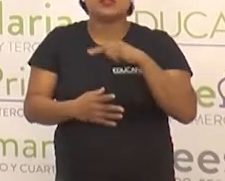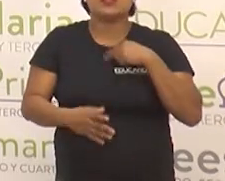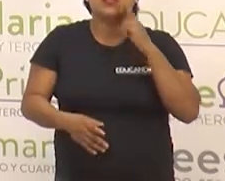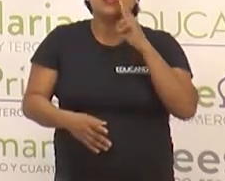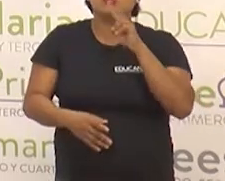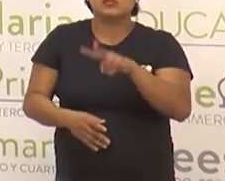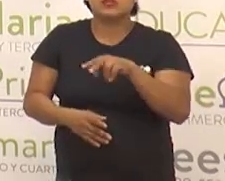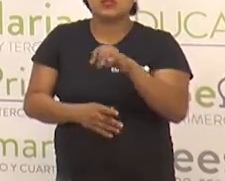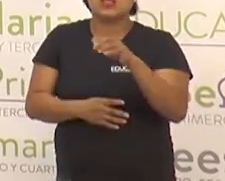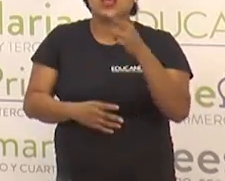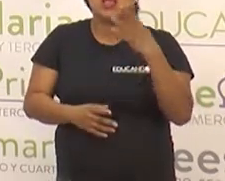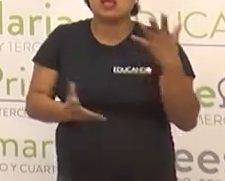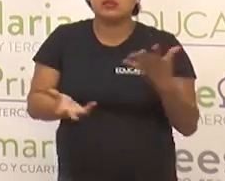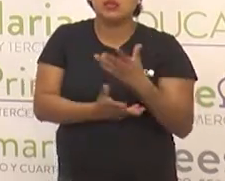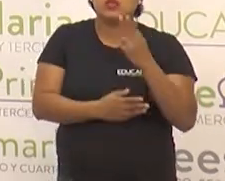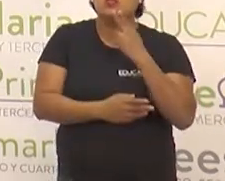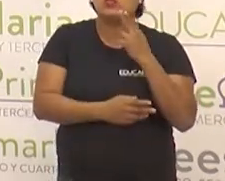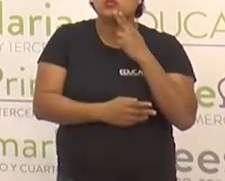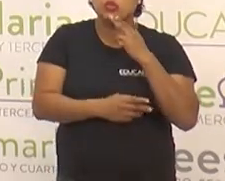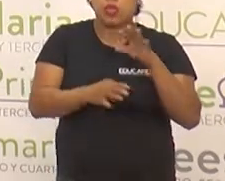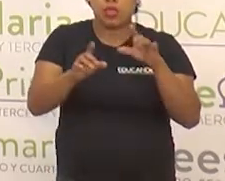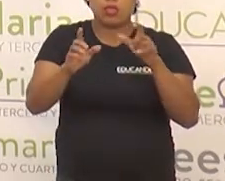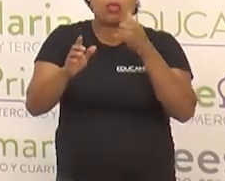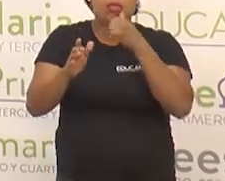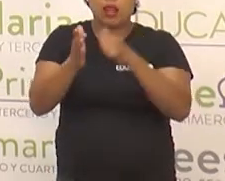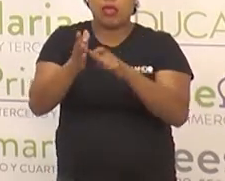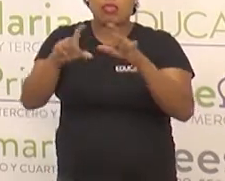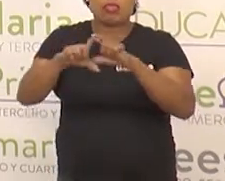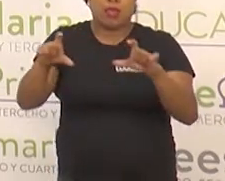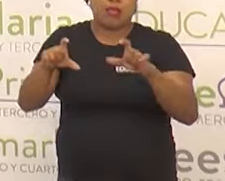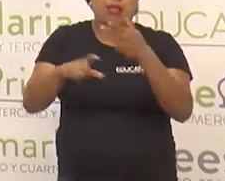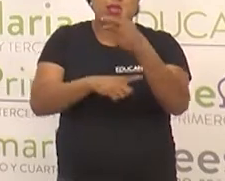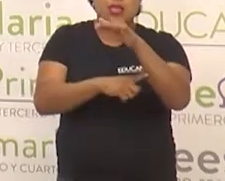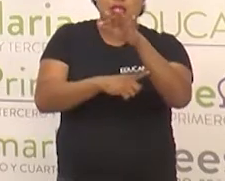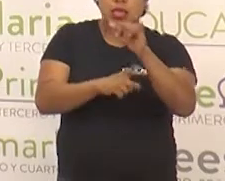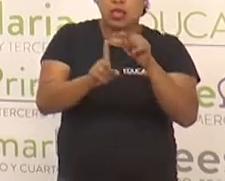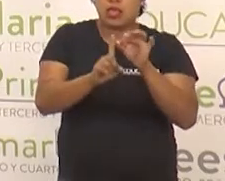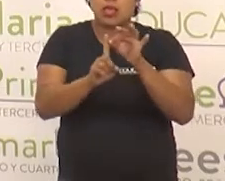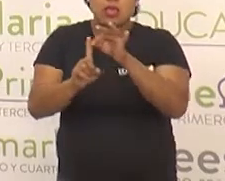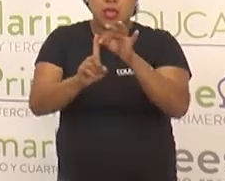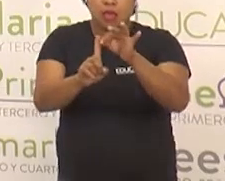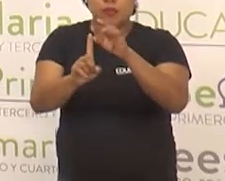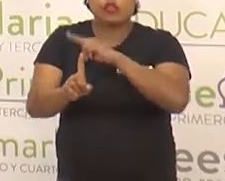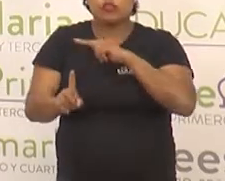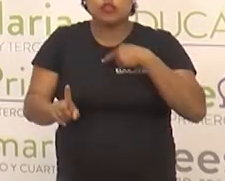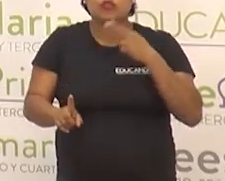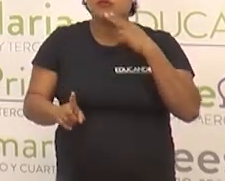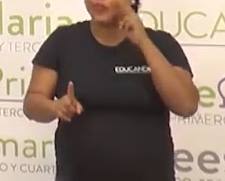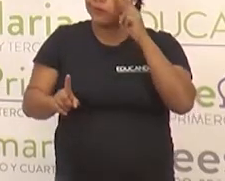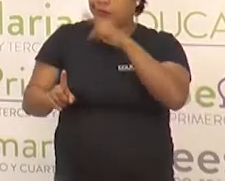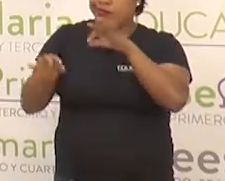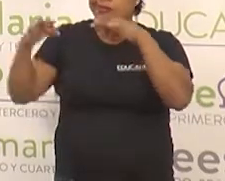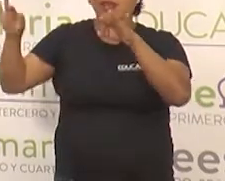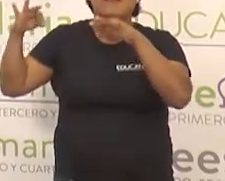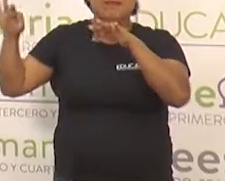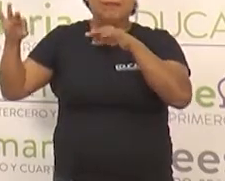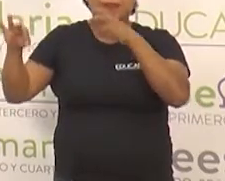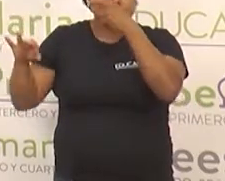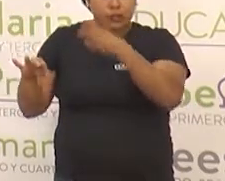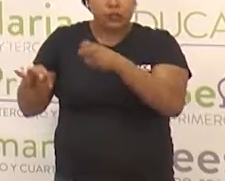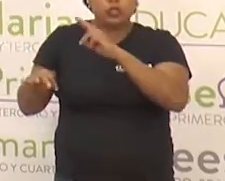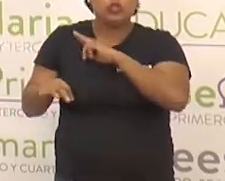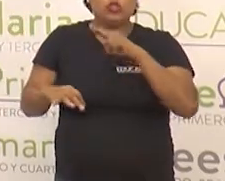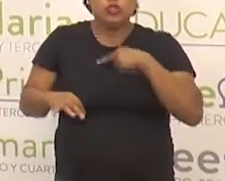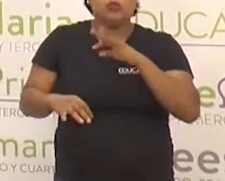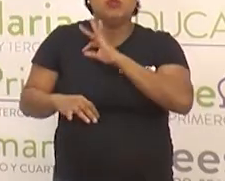a hacer uso de tarjetas guías, como estas, que la vamos a estar utilizando más adelante.